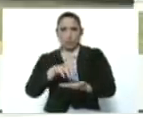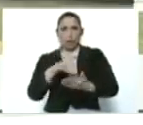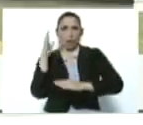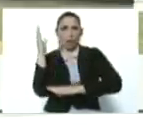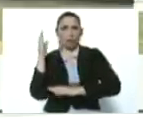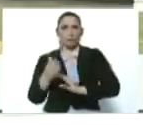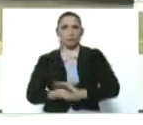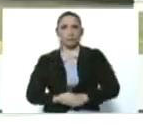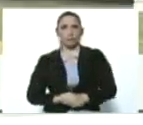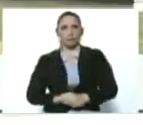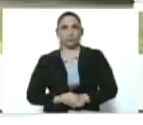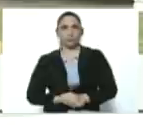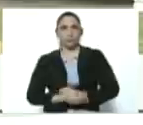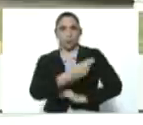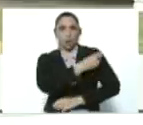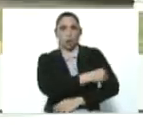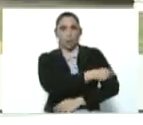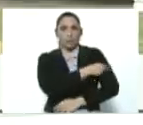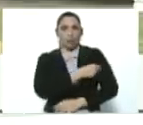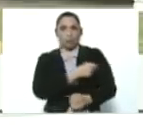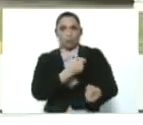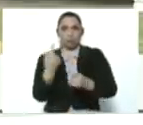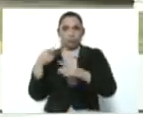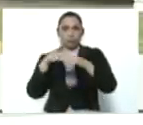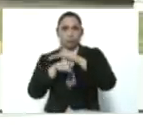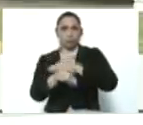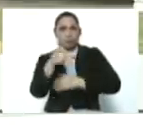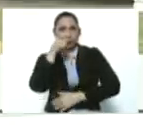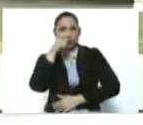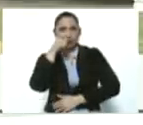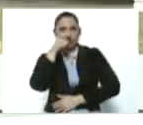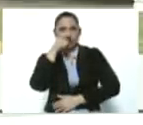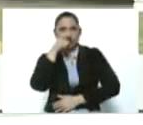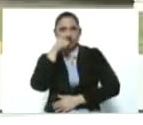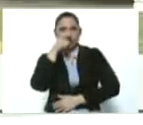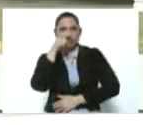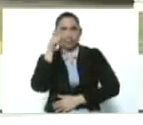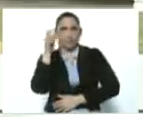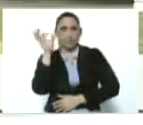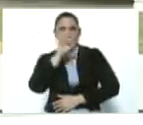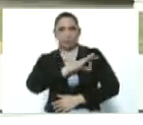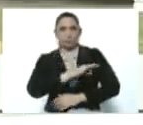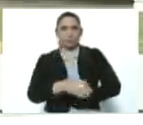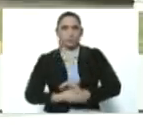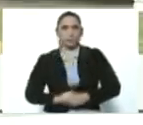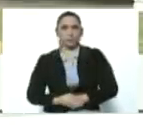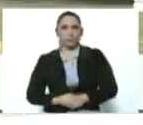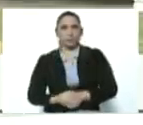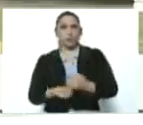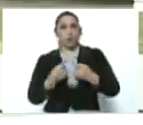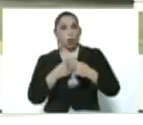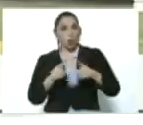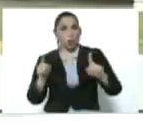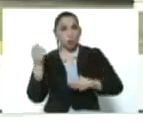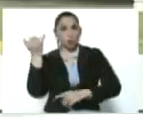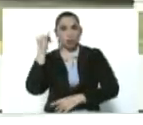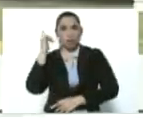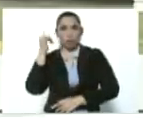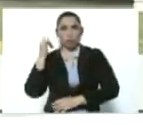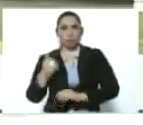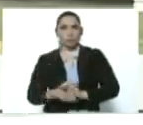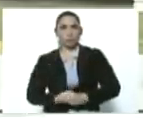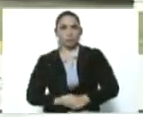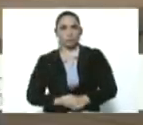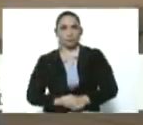está en el hospital centinela de barquisimeto otro caso de yaracuy